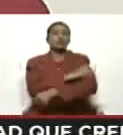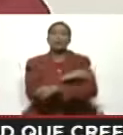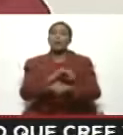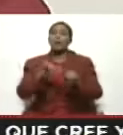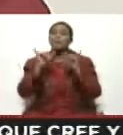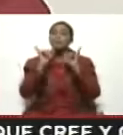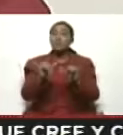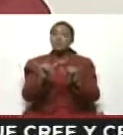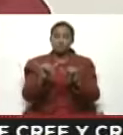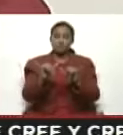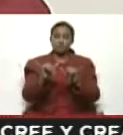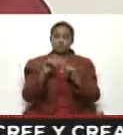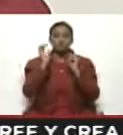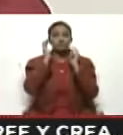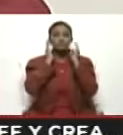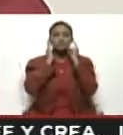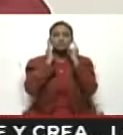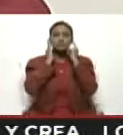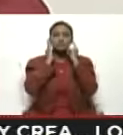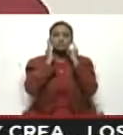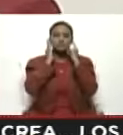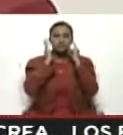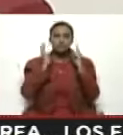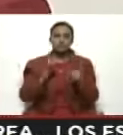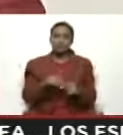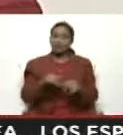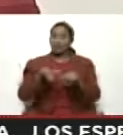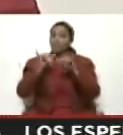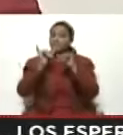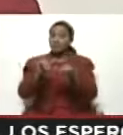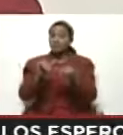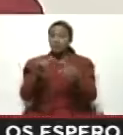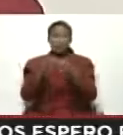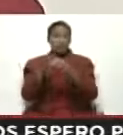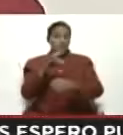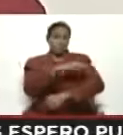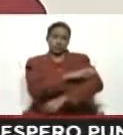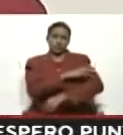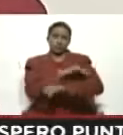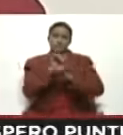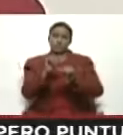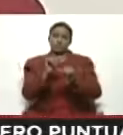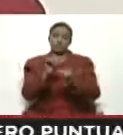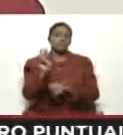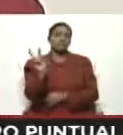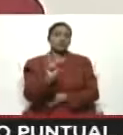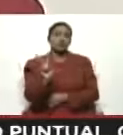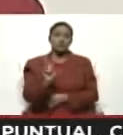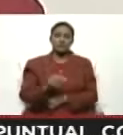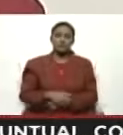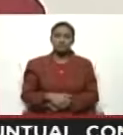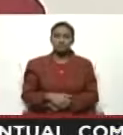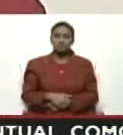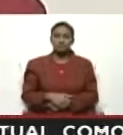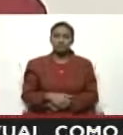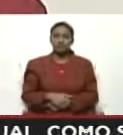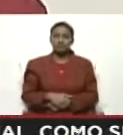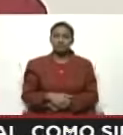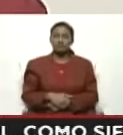mismo escenario. O parte de la oposición venezolana, sobre todo la oposición